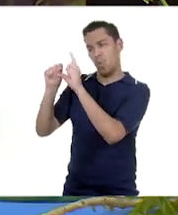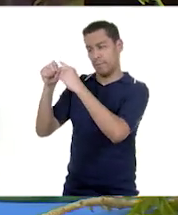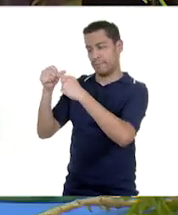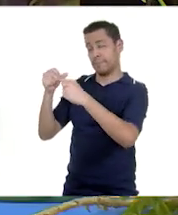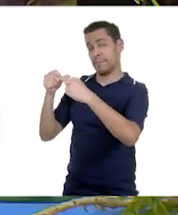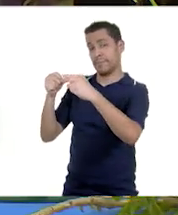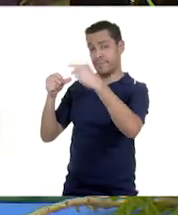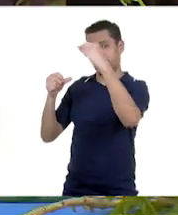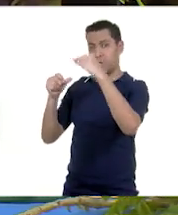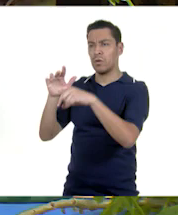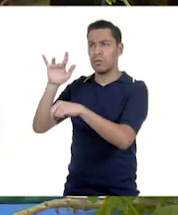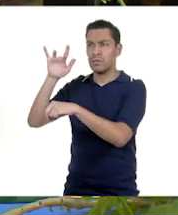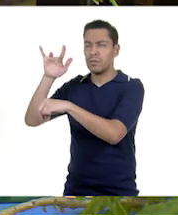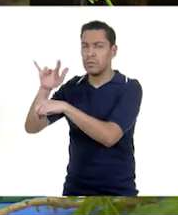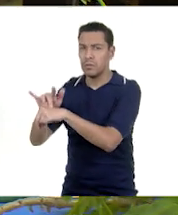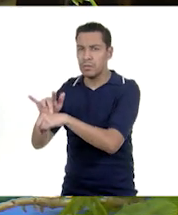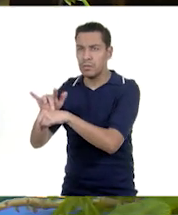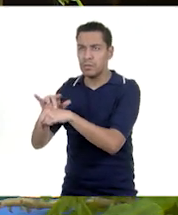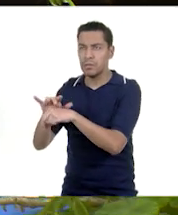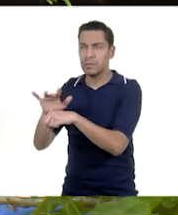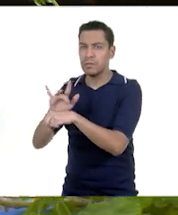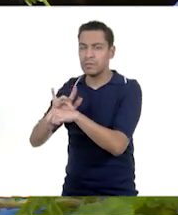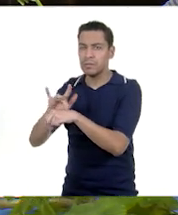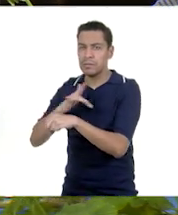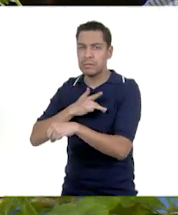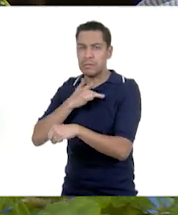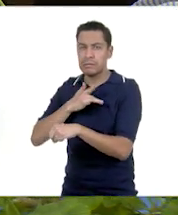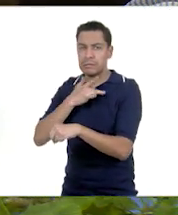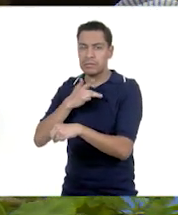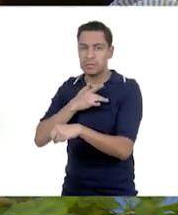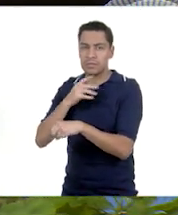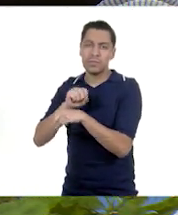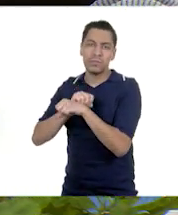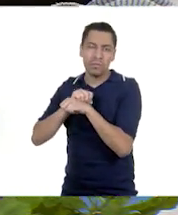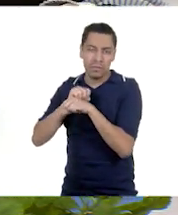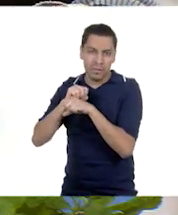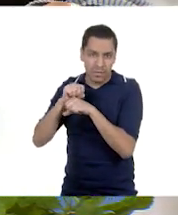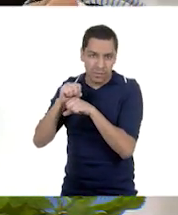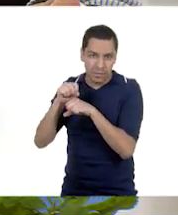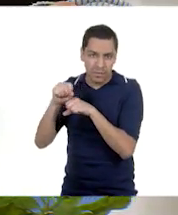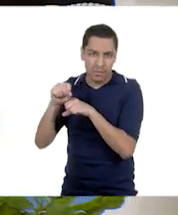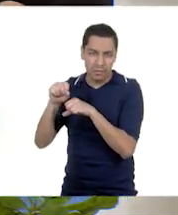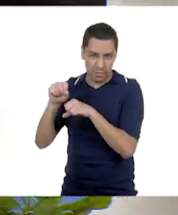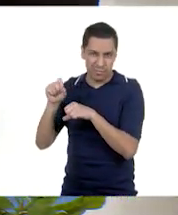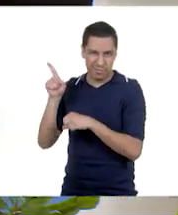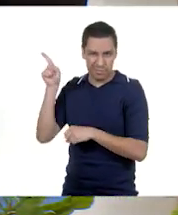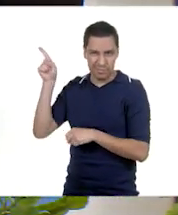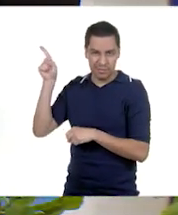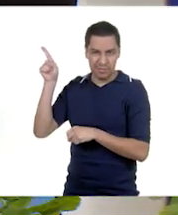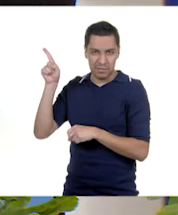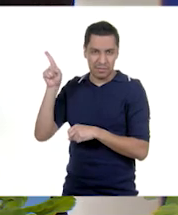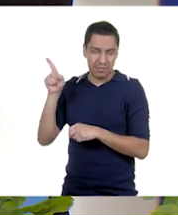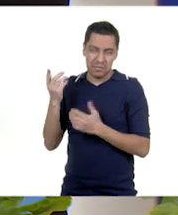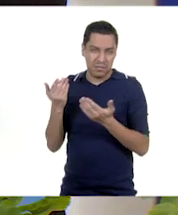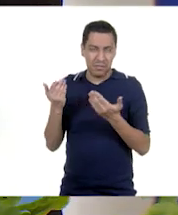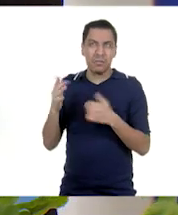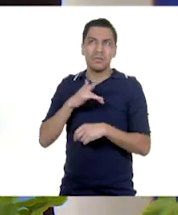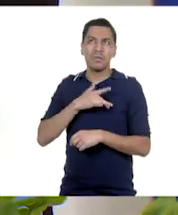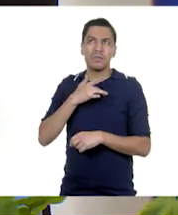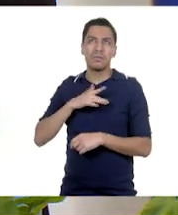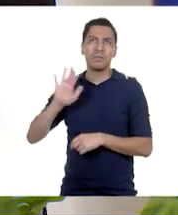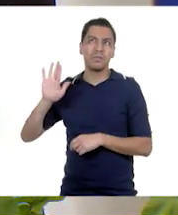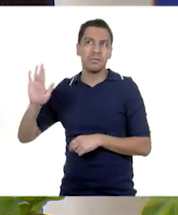si las tocamos, podemos sentir su textura y pueden sentirse más suaves unas que otras. Es muy importante que siempre